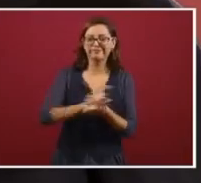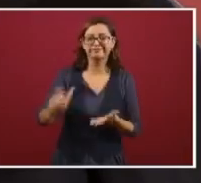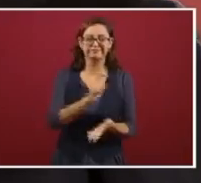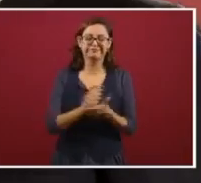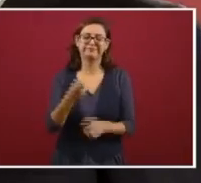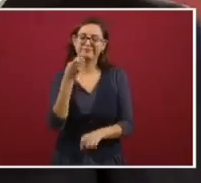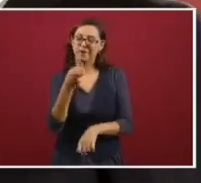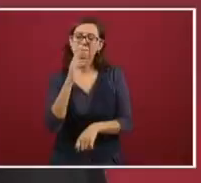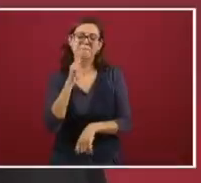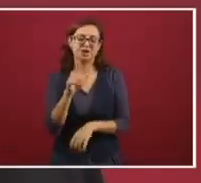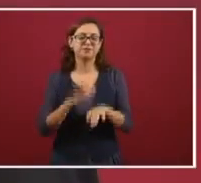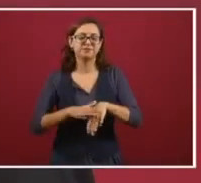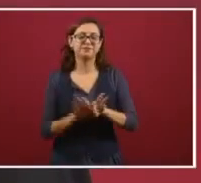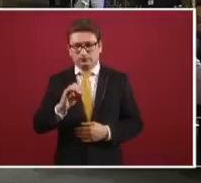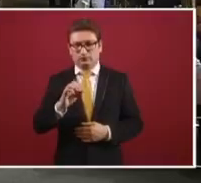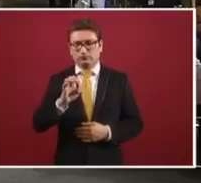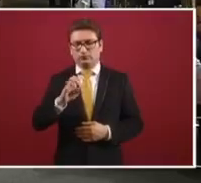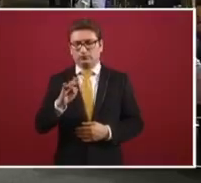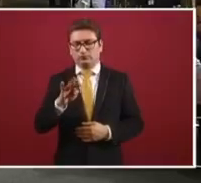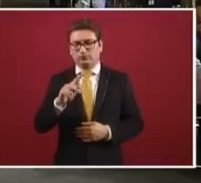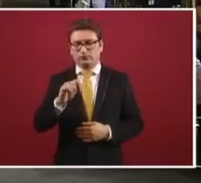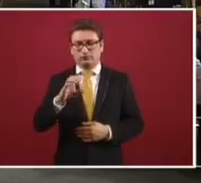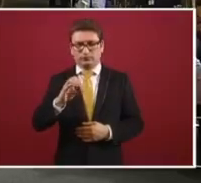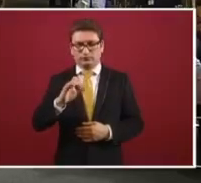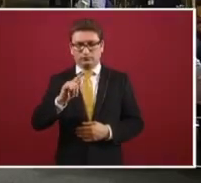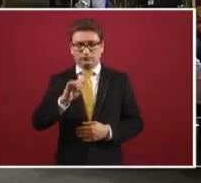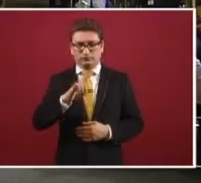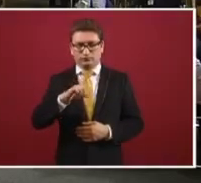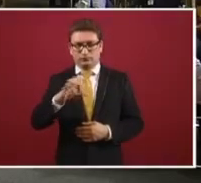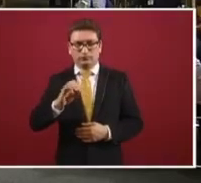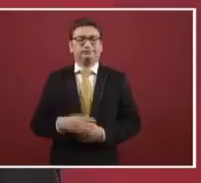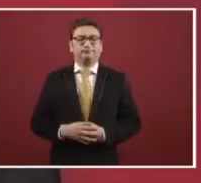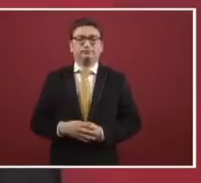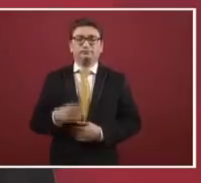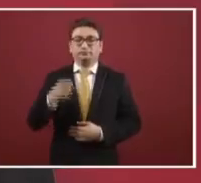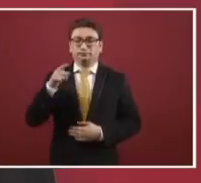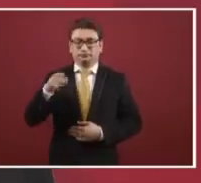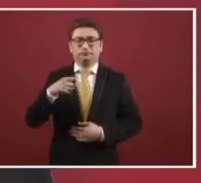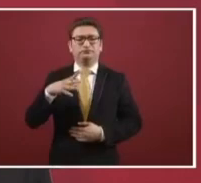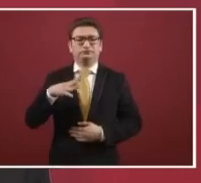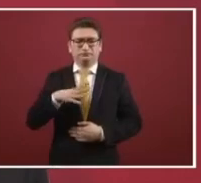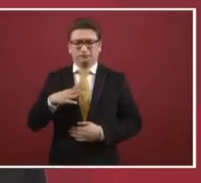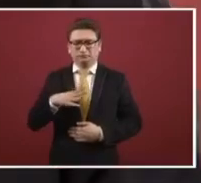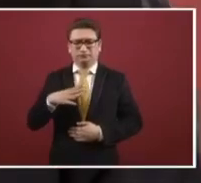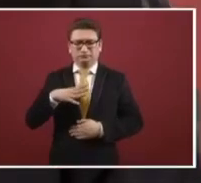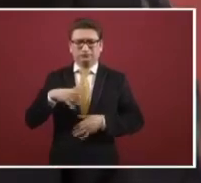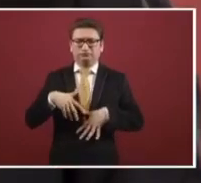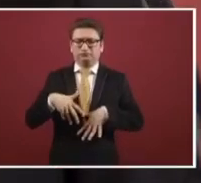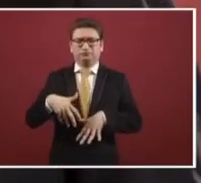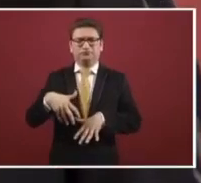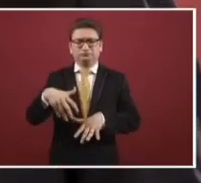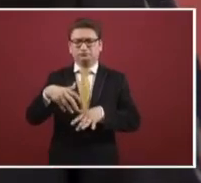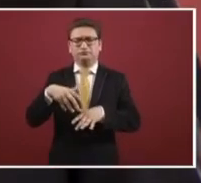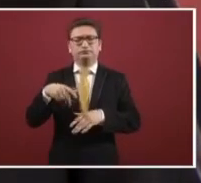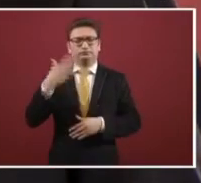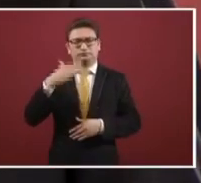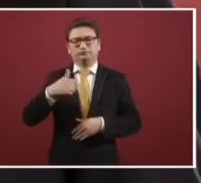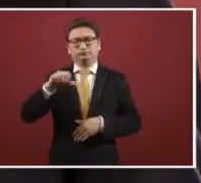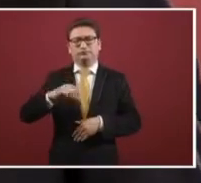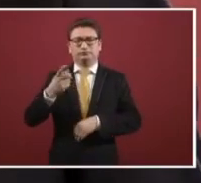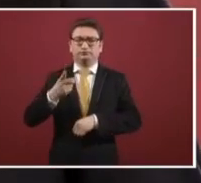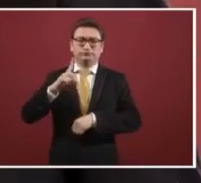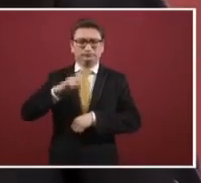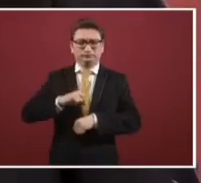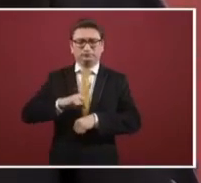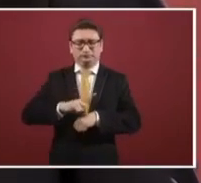es importante conmemorar la gesta heroica de los niños héroes e invitó a la población a sumarse a la celebración por el Día de la Independencia el próximo